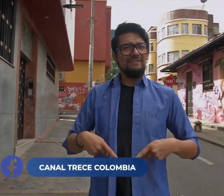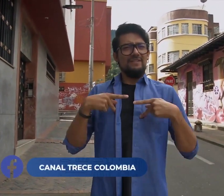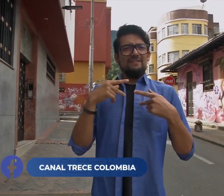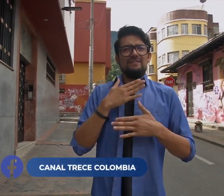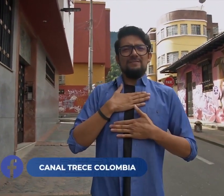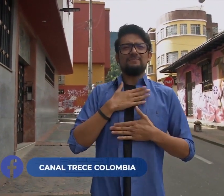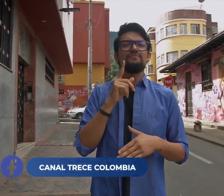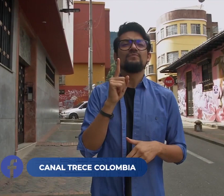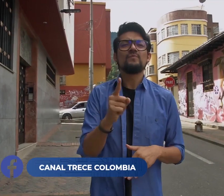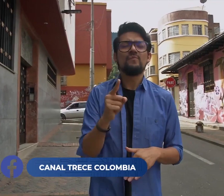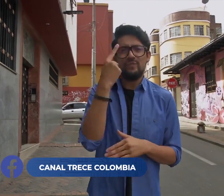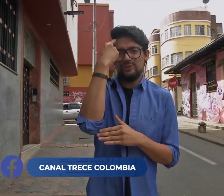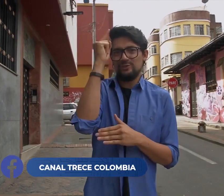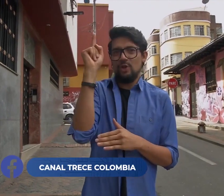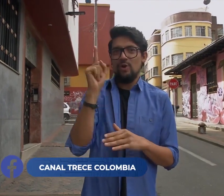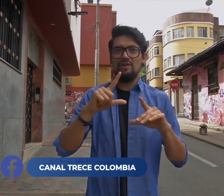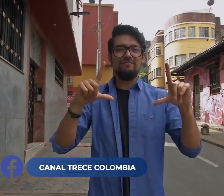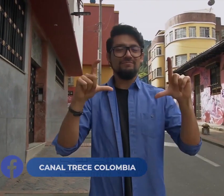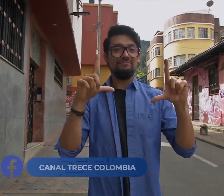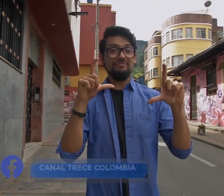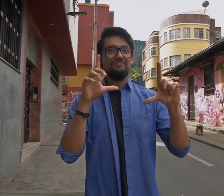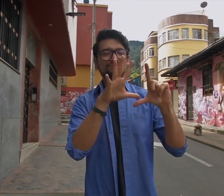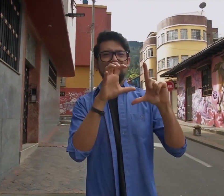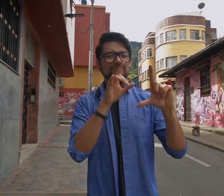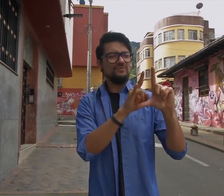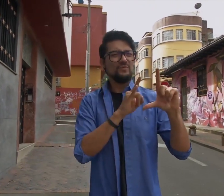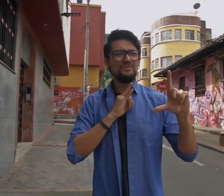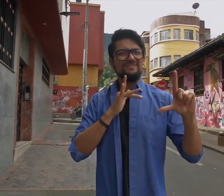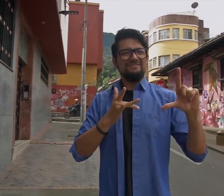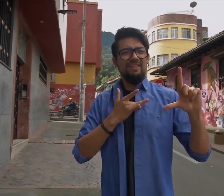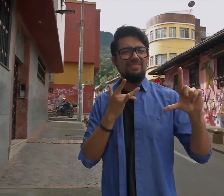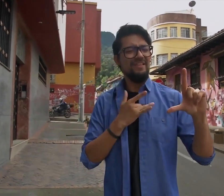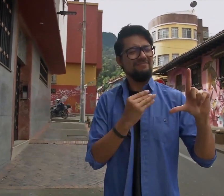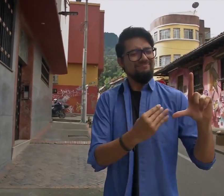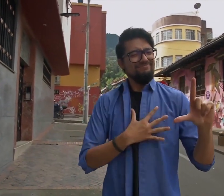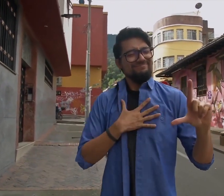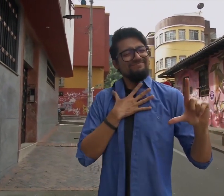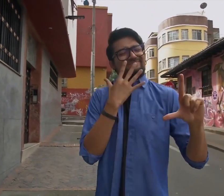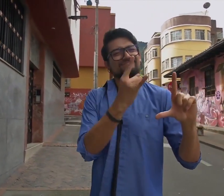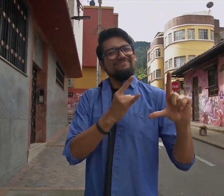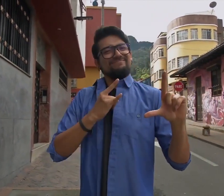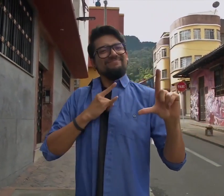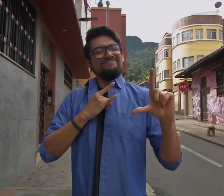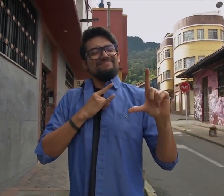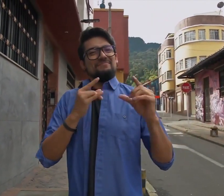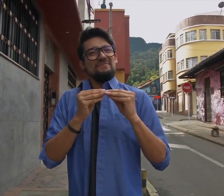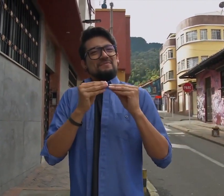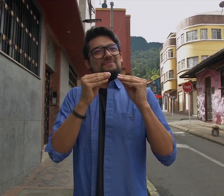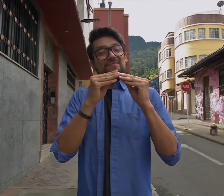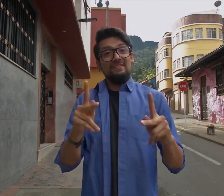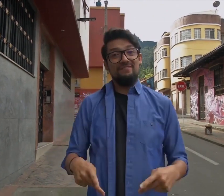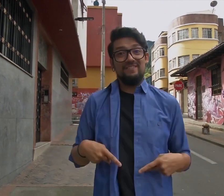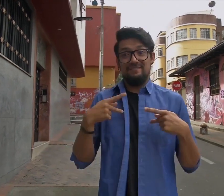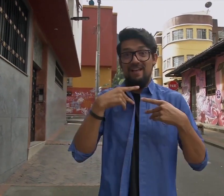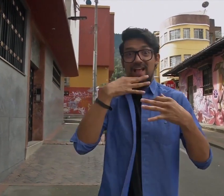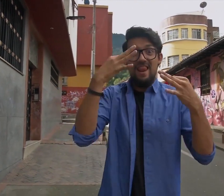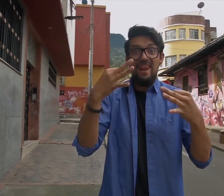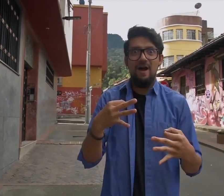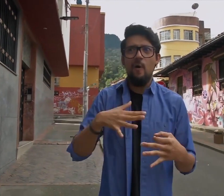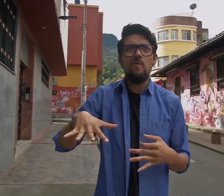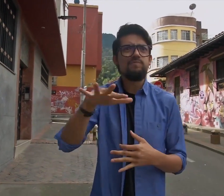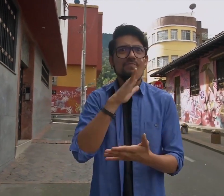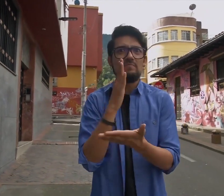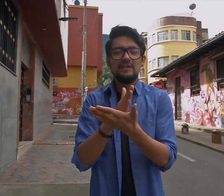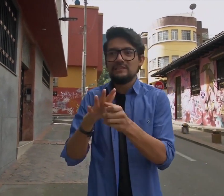es tan importante en nuestras vidas que casi sin darnos cuenta trasladamos nuestros sentimientos y emociones